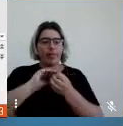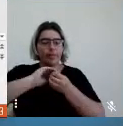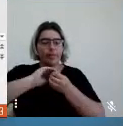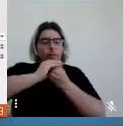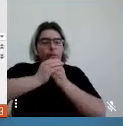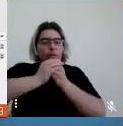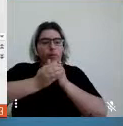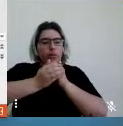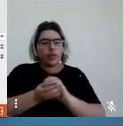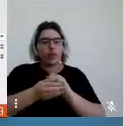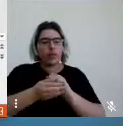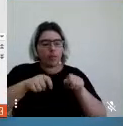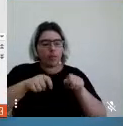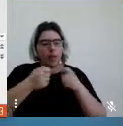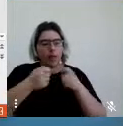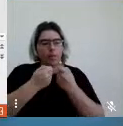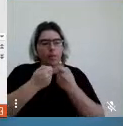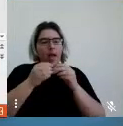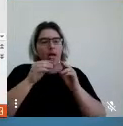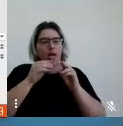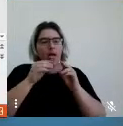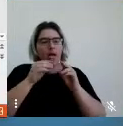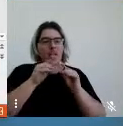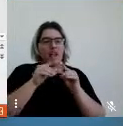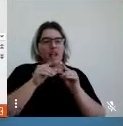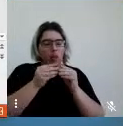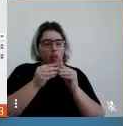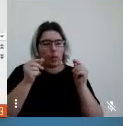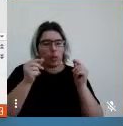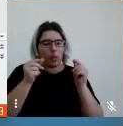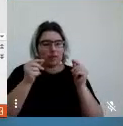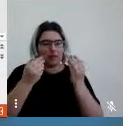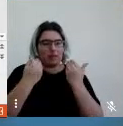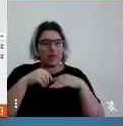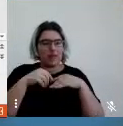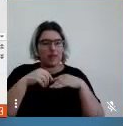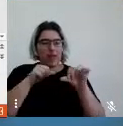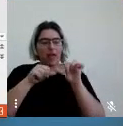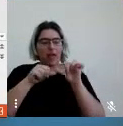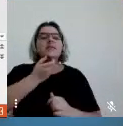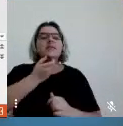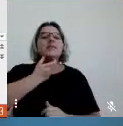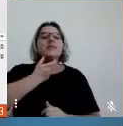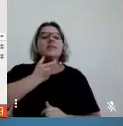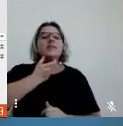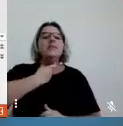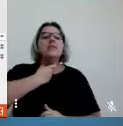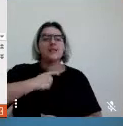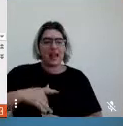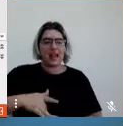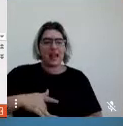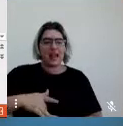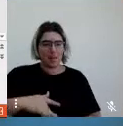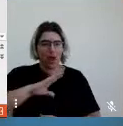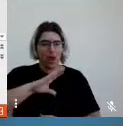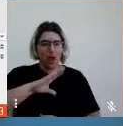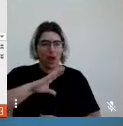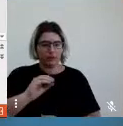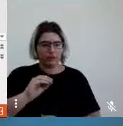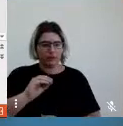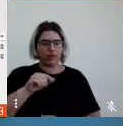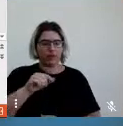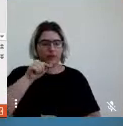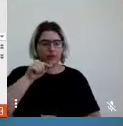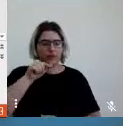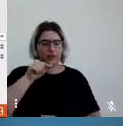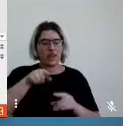grasas. De allí, el alimento desciende por el esófago y llega al estómago, donde el estómago actúa como una cadera ácida con un